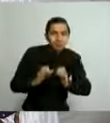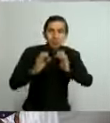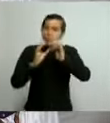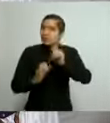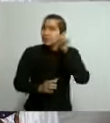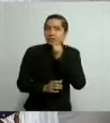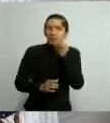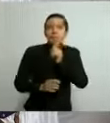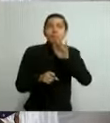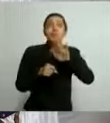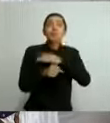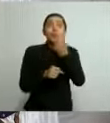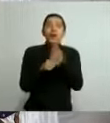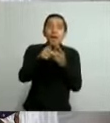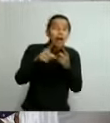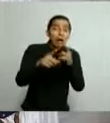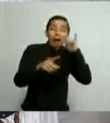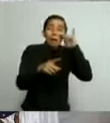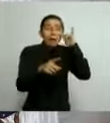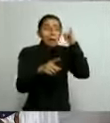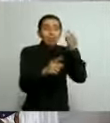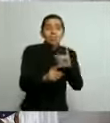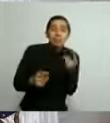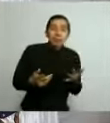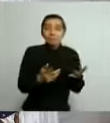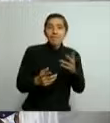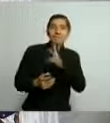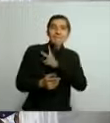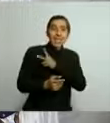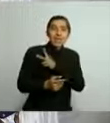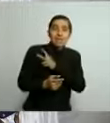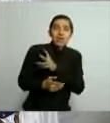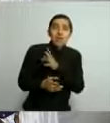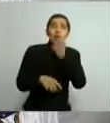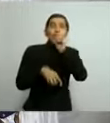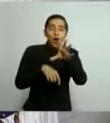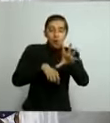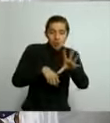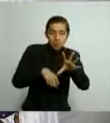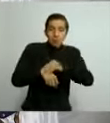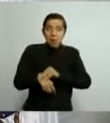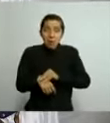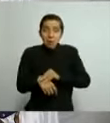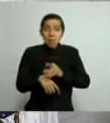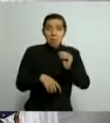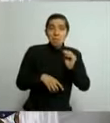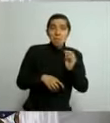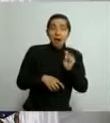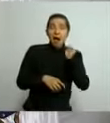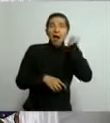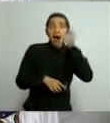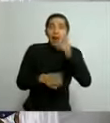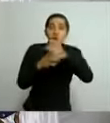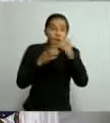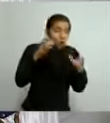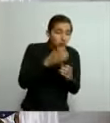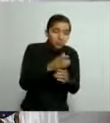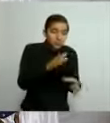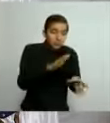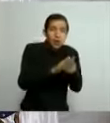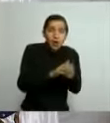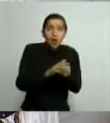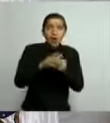porque puede andar en el ambiente el virus o se quedó pegado en algún objeto, en algún